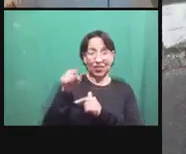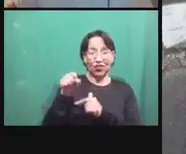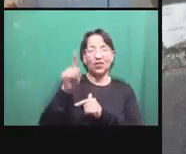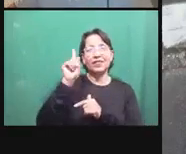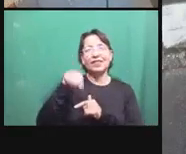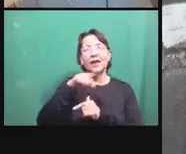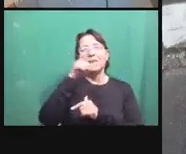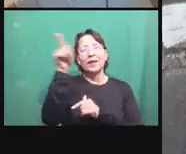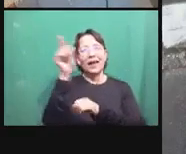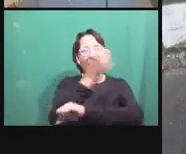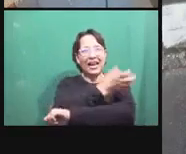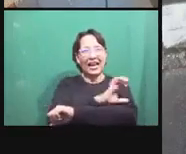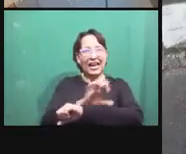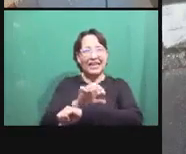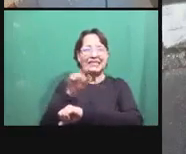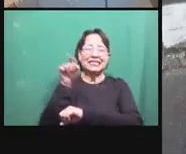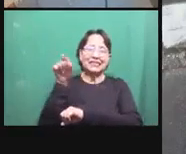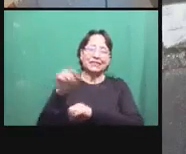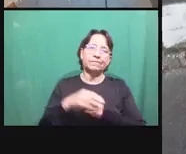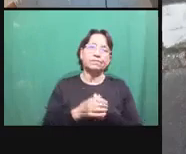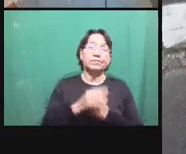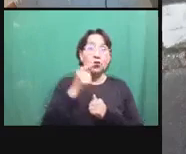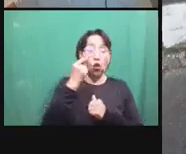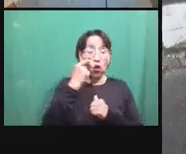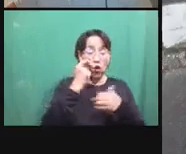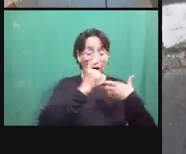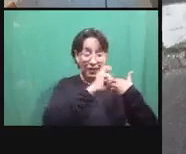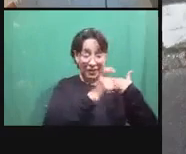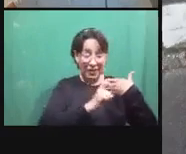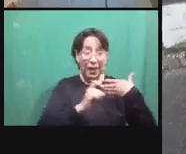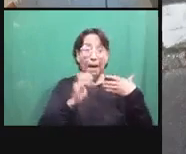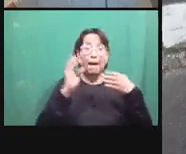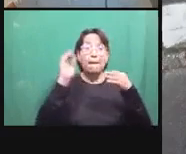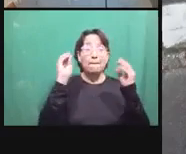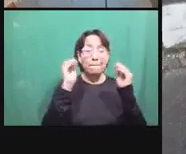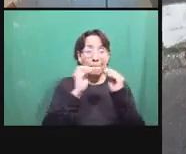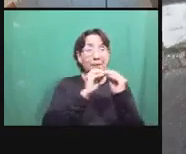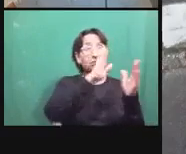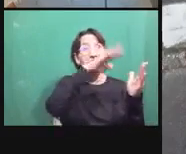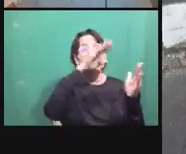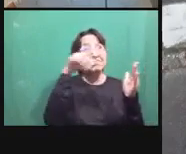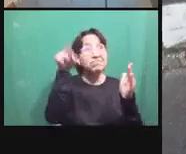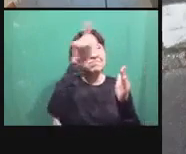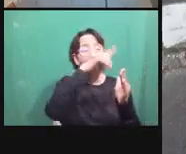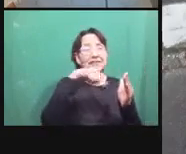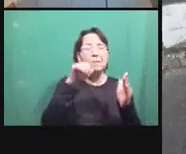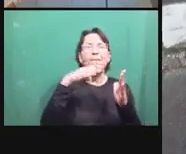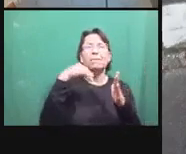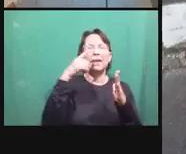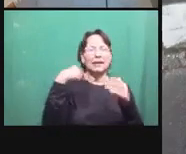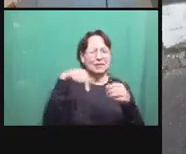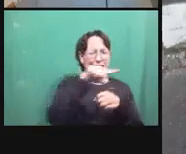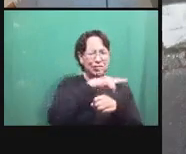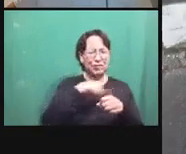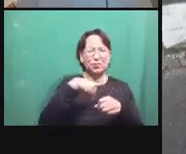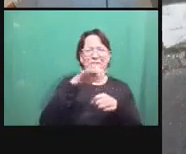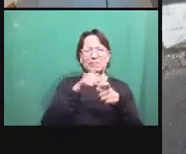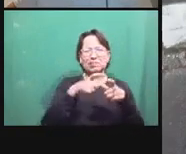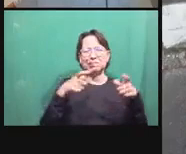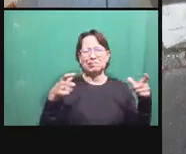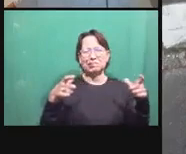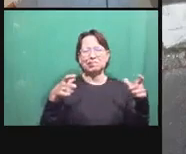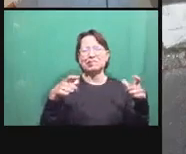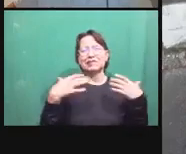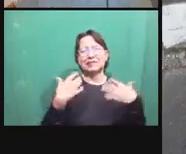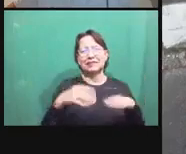dejando claro que graffiti y muralismo se practica más de la mitad del territorio colombiano y la contribución del graffiti